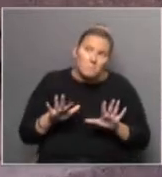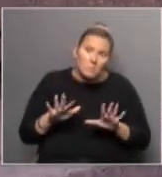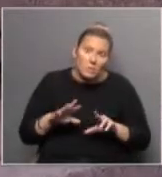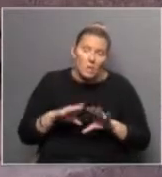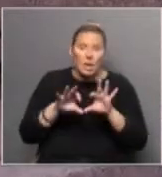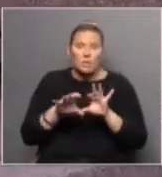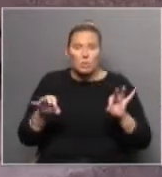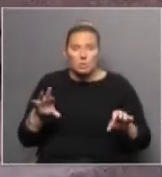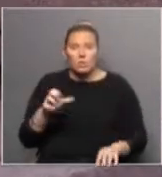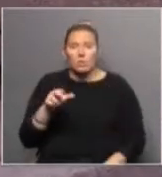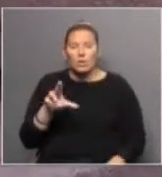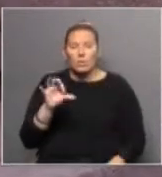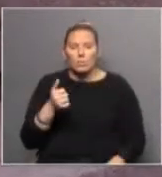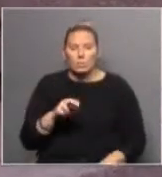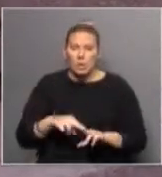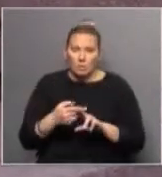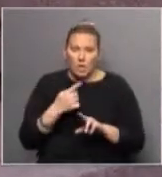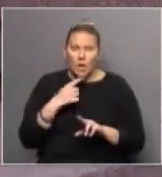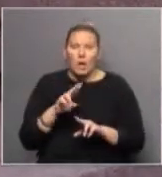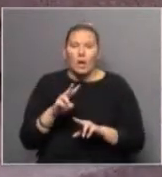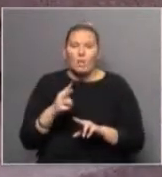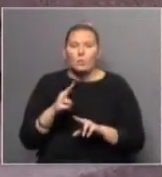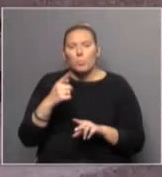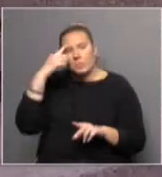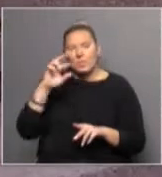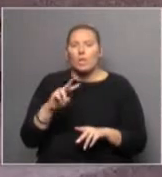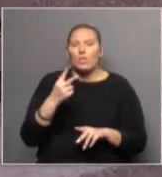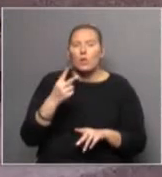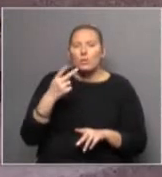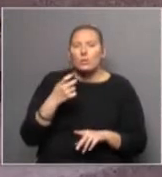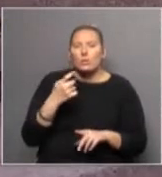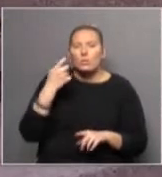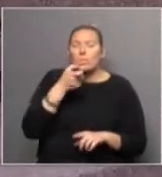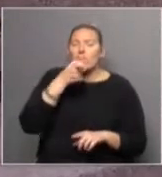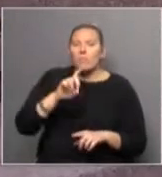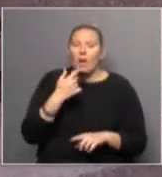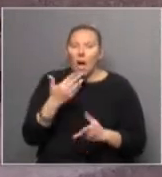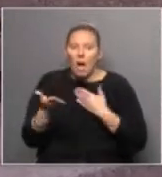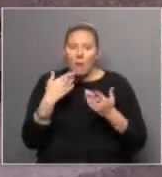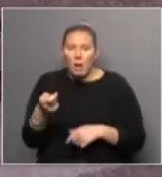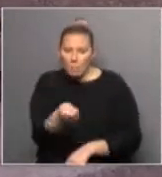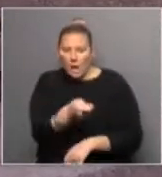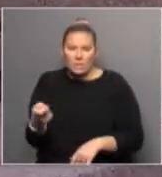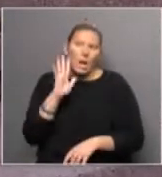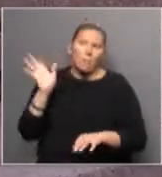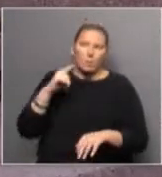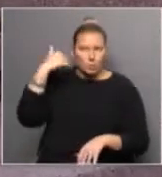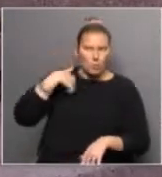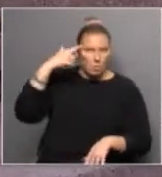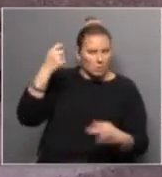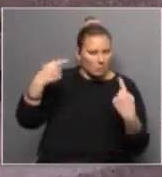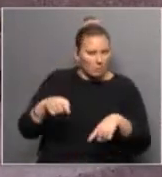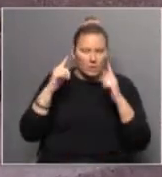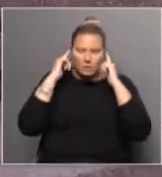el chorizo de rauza posta. Ah, no tiene doble. Pensé que tenía doble sentido. Hablan de parrilla. Es mi cabecita, perdón. No,